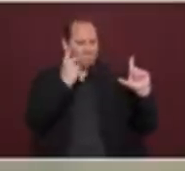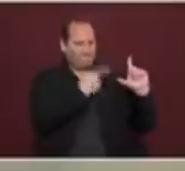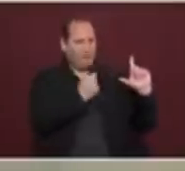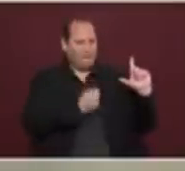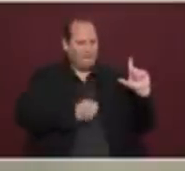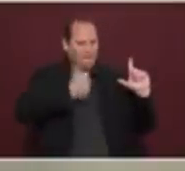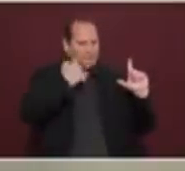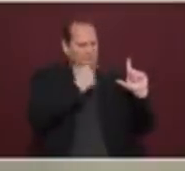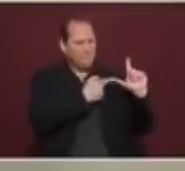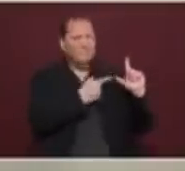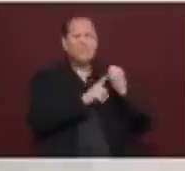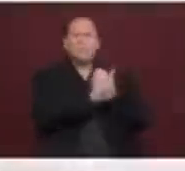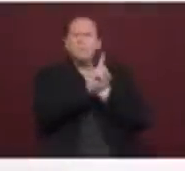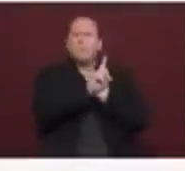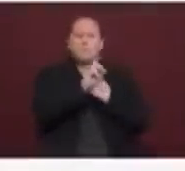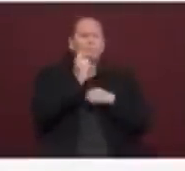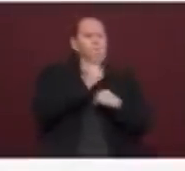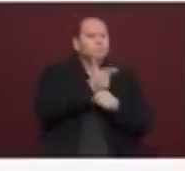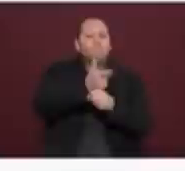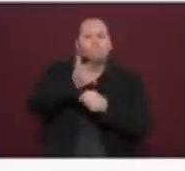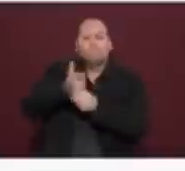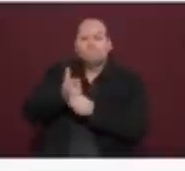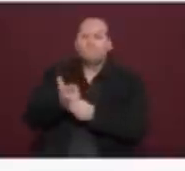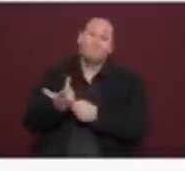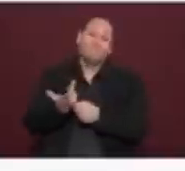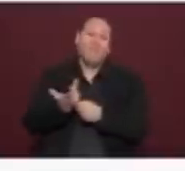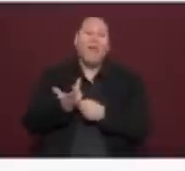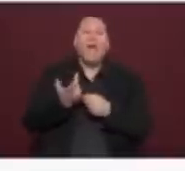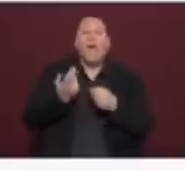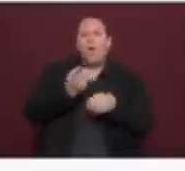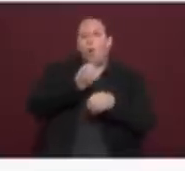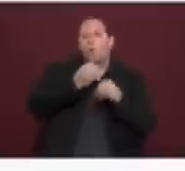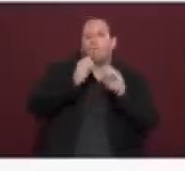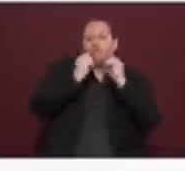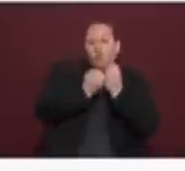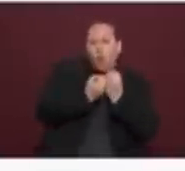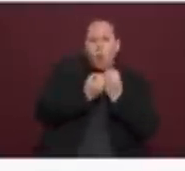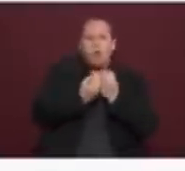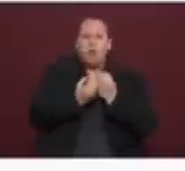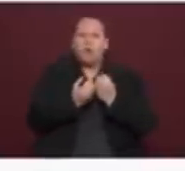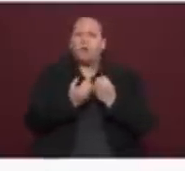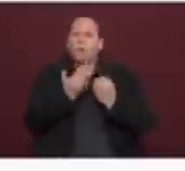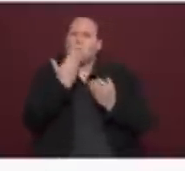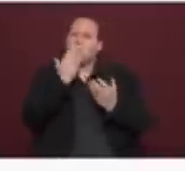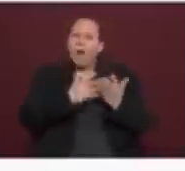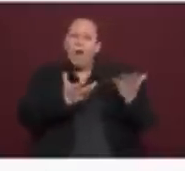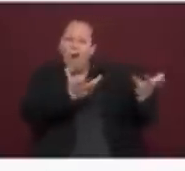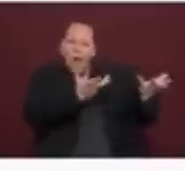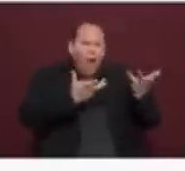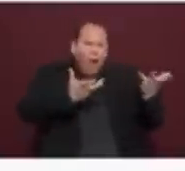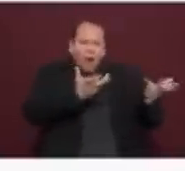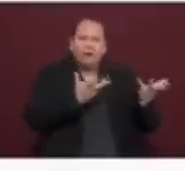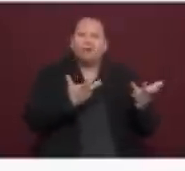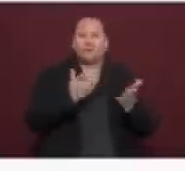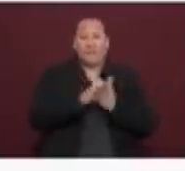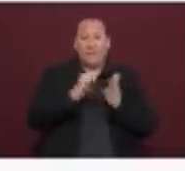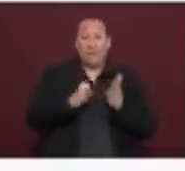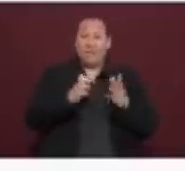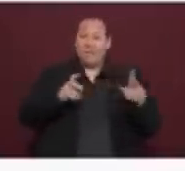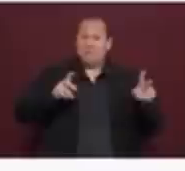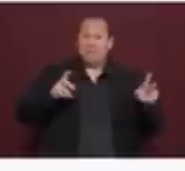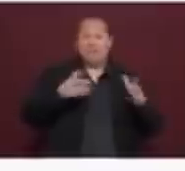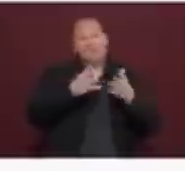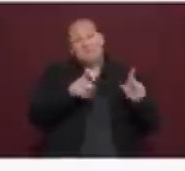la problemática que identificamos organizaciones delincuenciales muy activas en el área un trasiego de enervantes importante